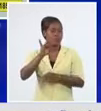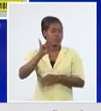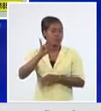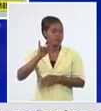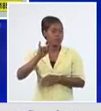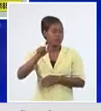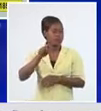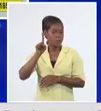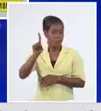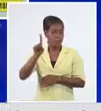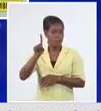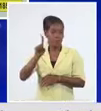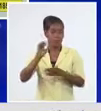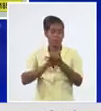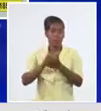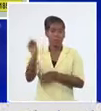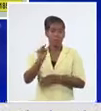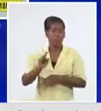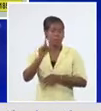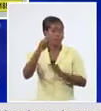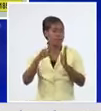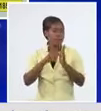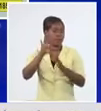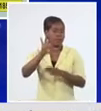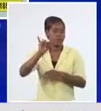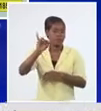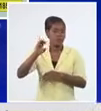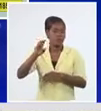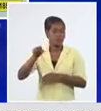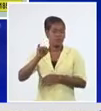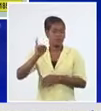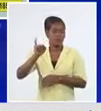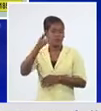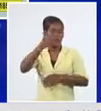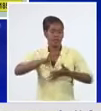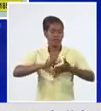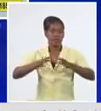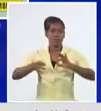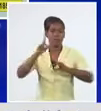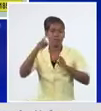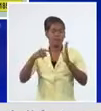1.896,1, Mayabeque 1.560,6, Artemisa